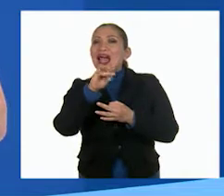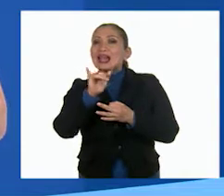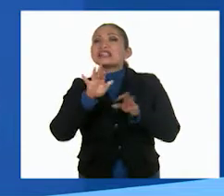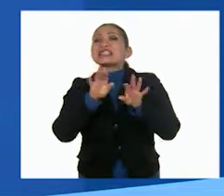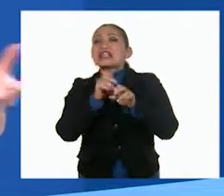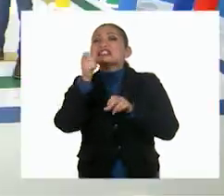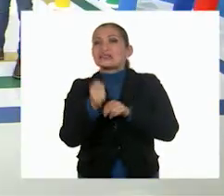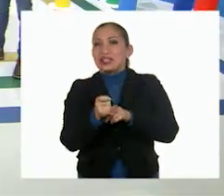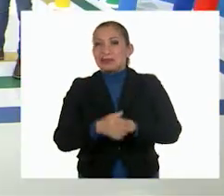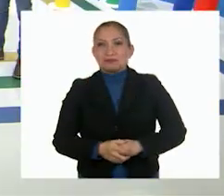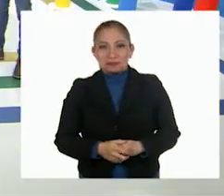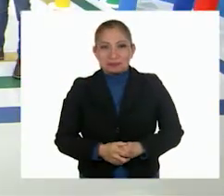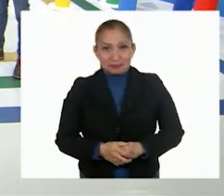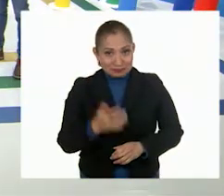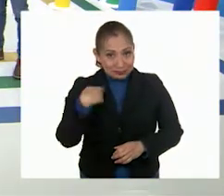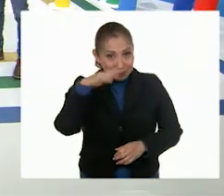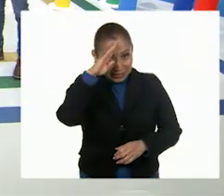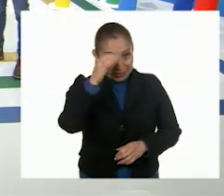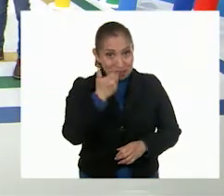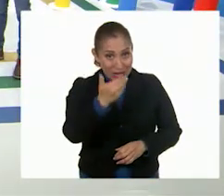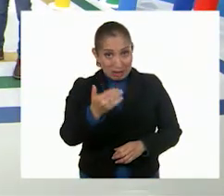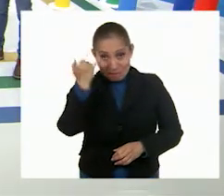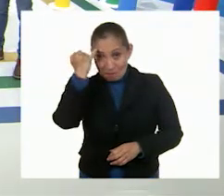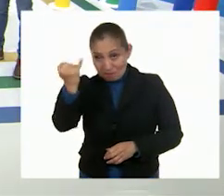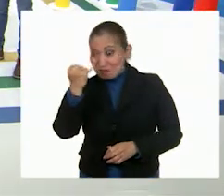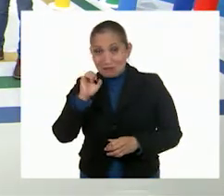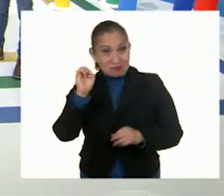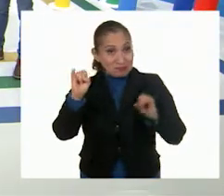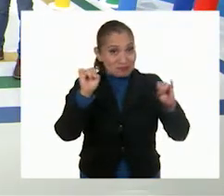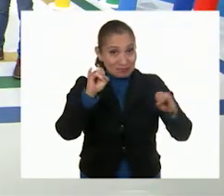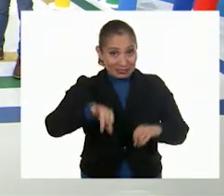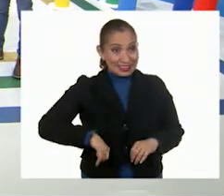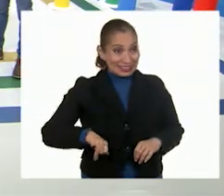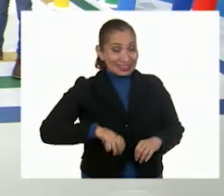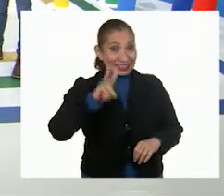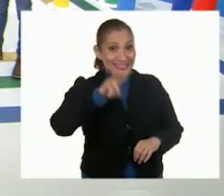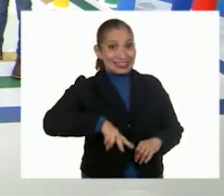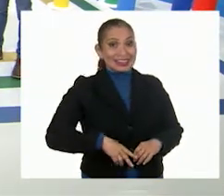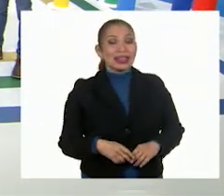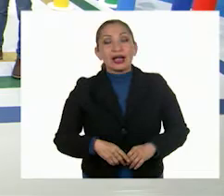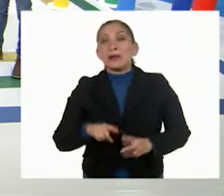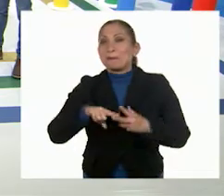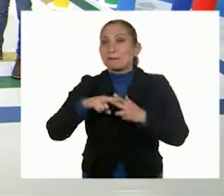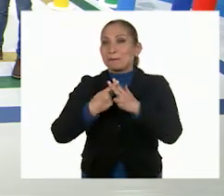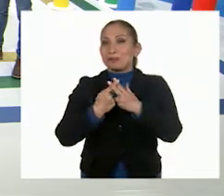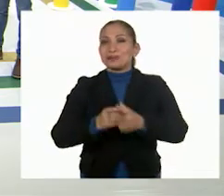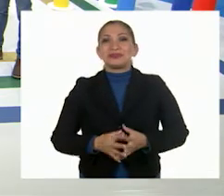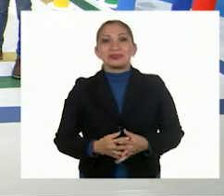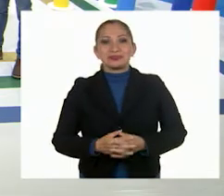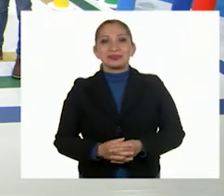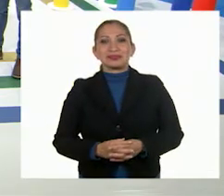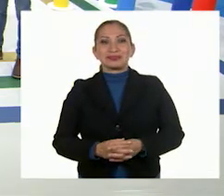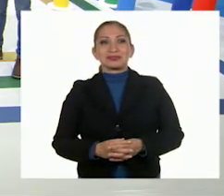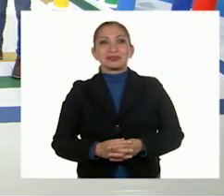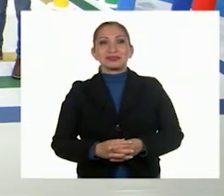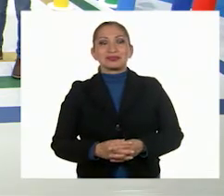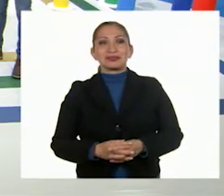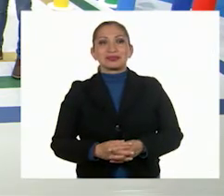mensajes. ¿Qué les parece? Muy buena idea, maestra, sí. Me gusta. Suena interesante, ¿no? Sí. Pues comencemos. Bien.